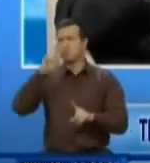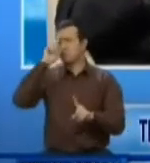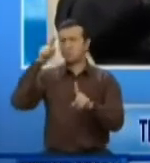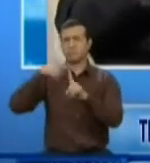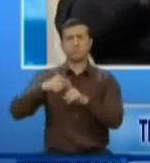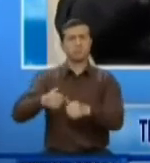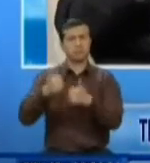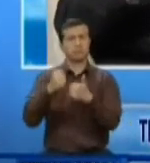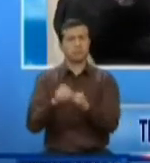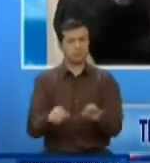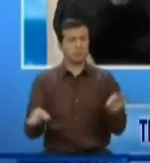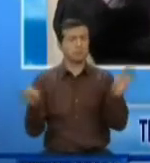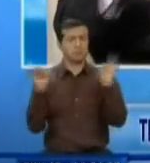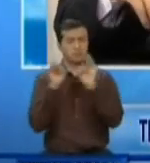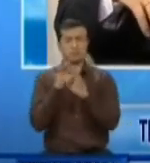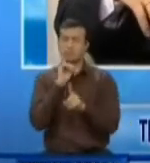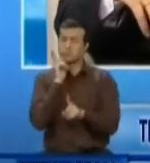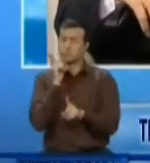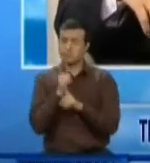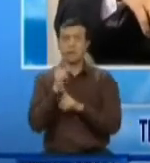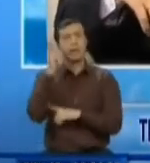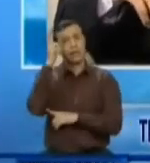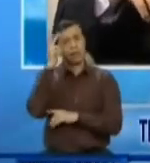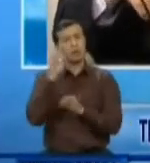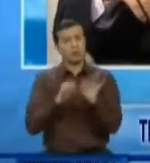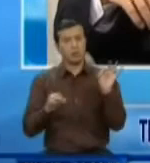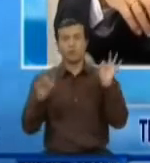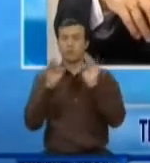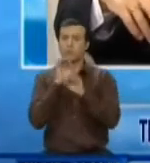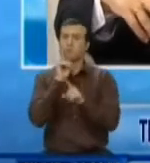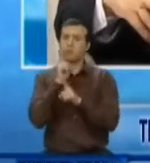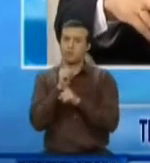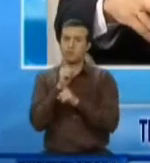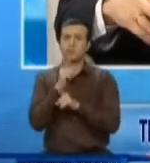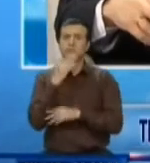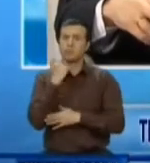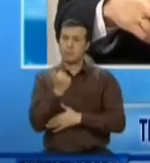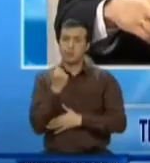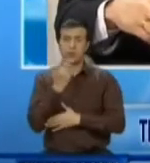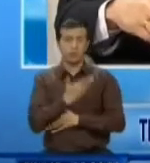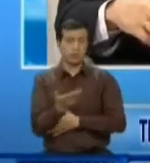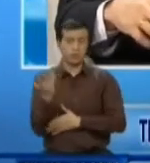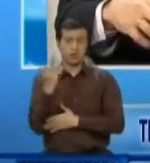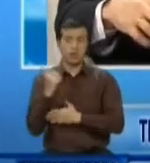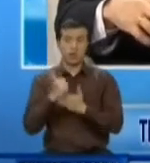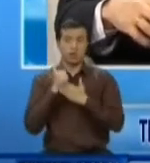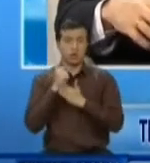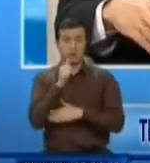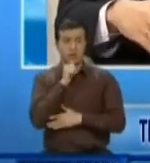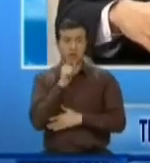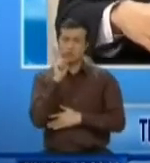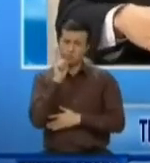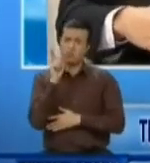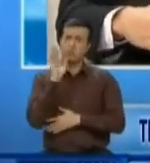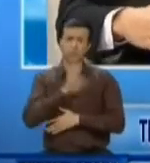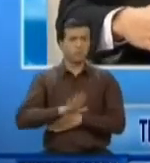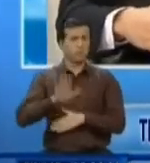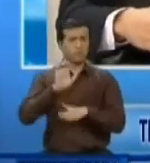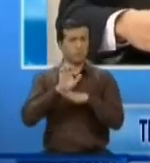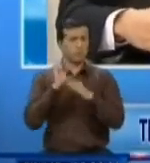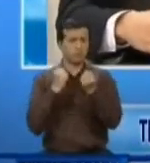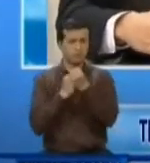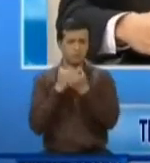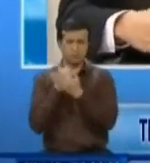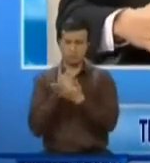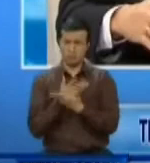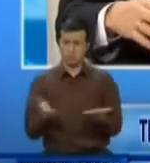pero creemos que es muy importante maximizar las posibilidades de que esto se dé no en beneficio el sector privado en medio del país y que se